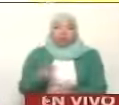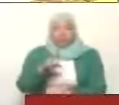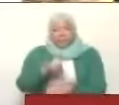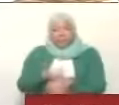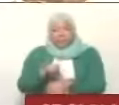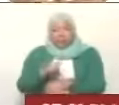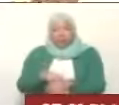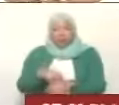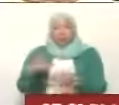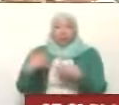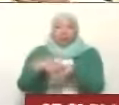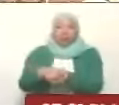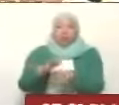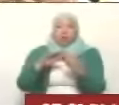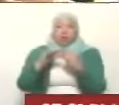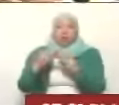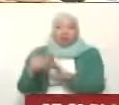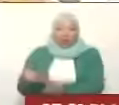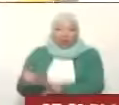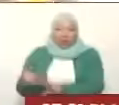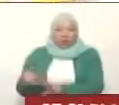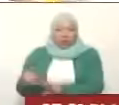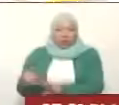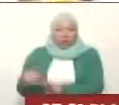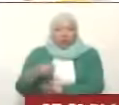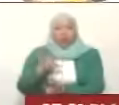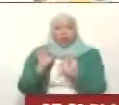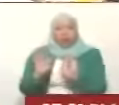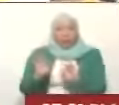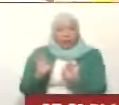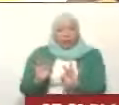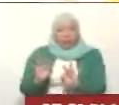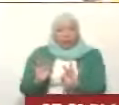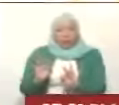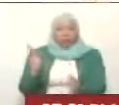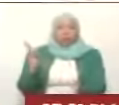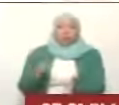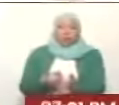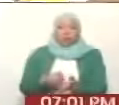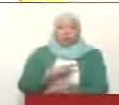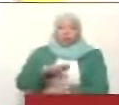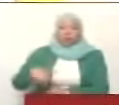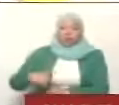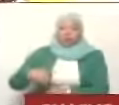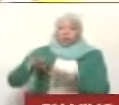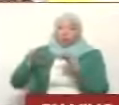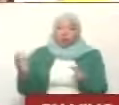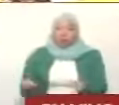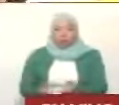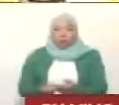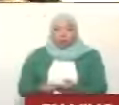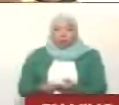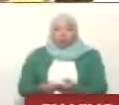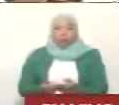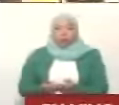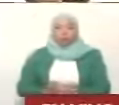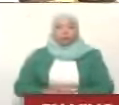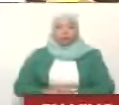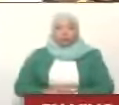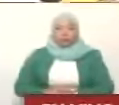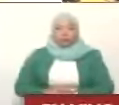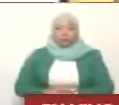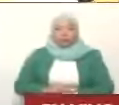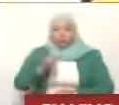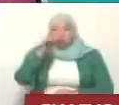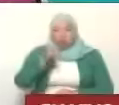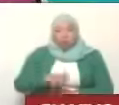médicas integrales comunitarios, nuestros especialistas, que se los quieren llevar por el mundo, pero que están aquí con su